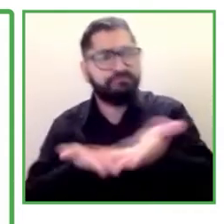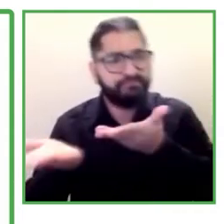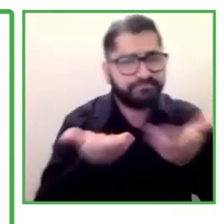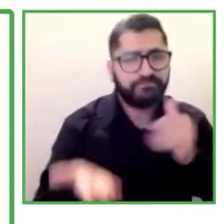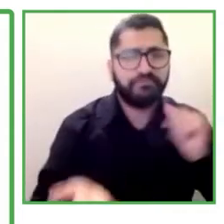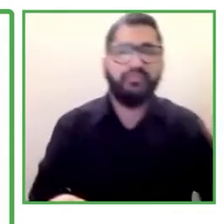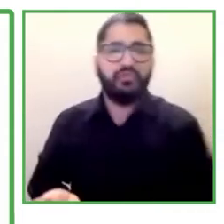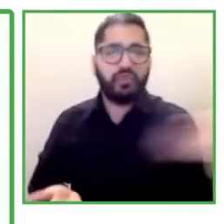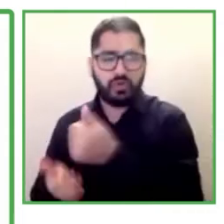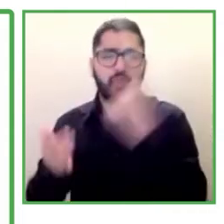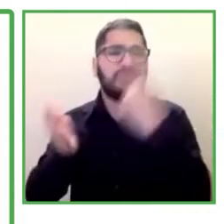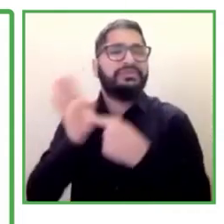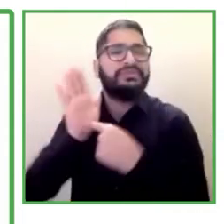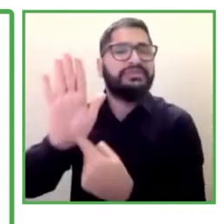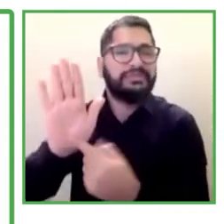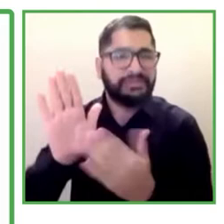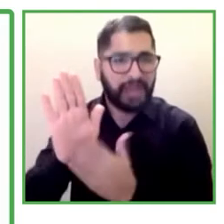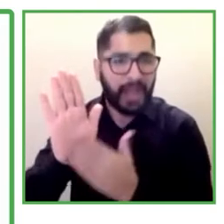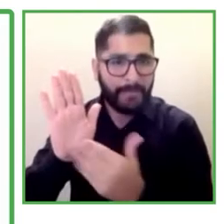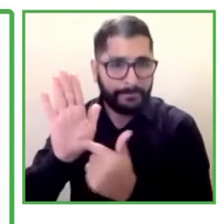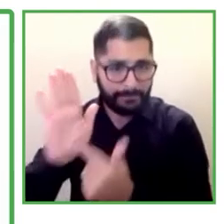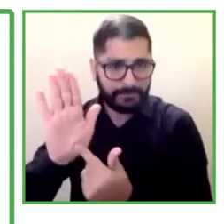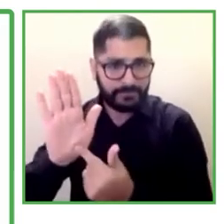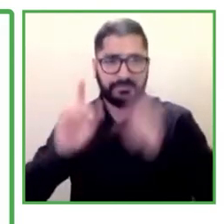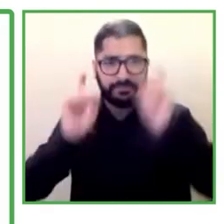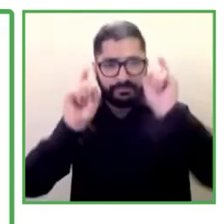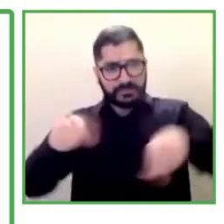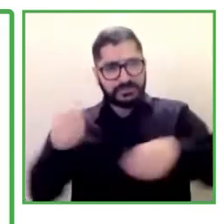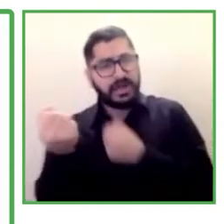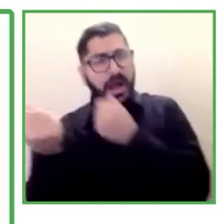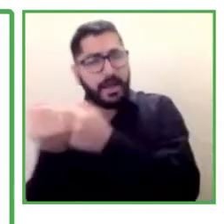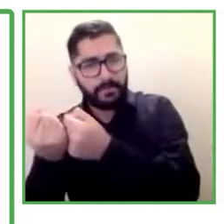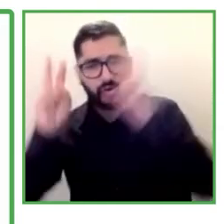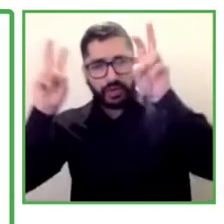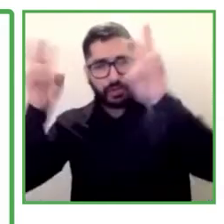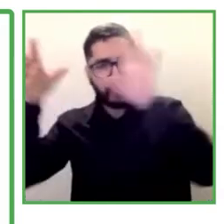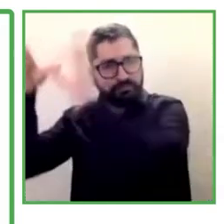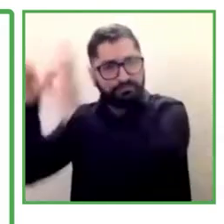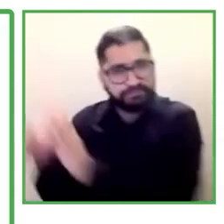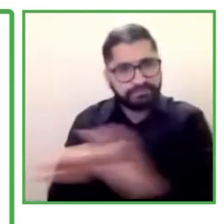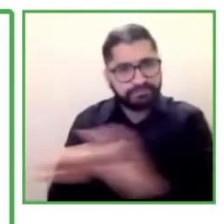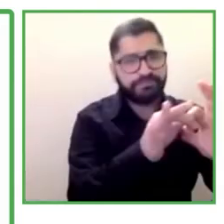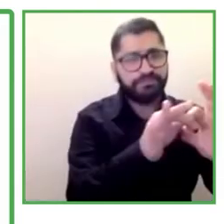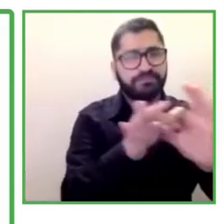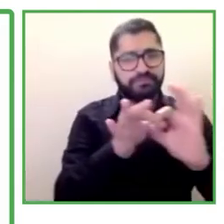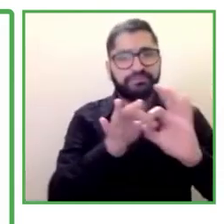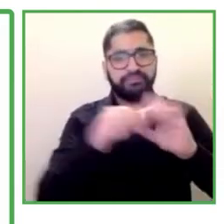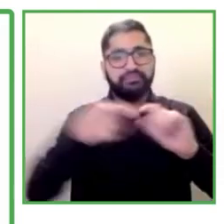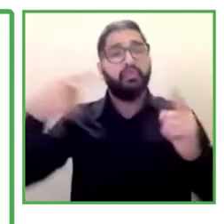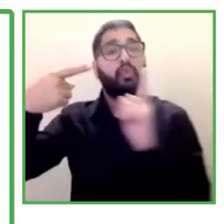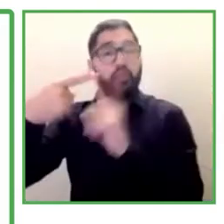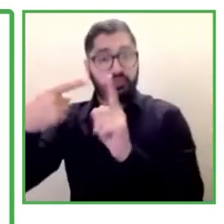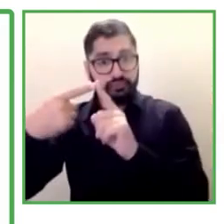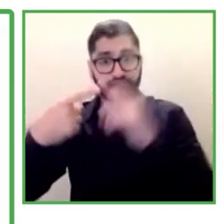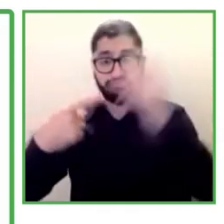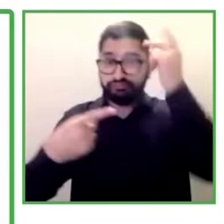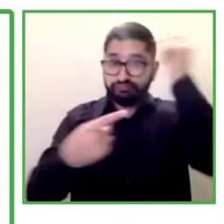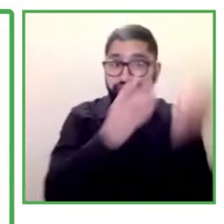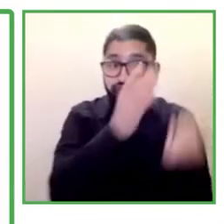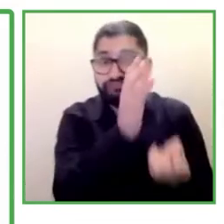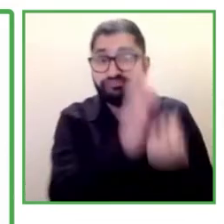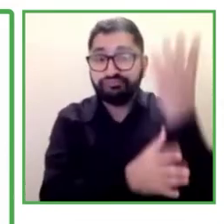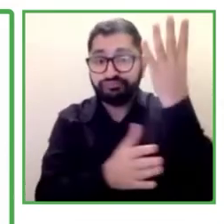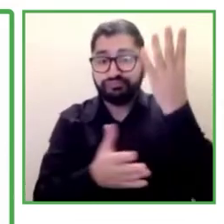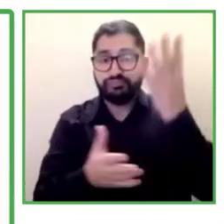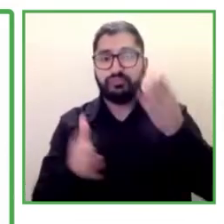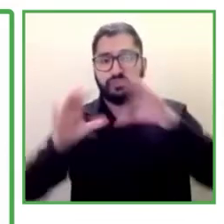apoyado en torno a este tema. Tenemos una iniciativa con Fundación 11 llamada Inserta, que está trabajando en Colombia,